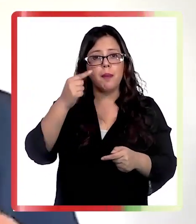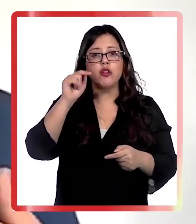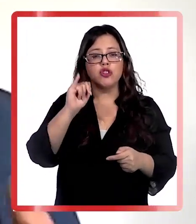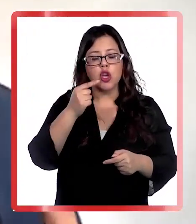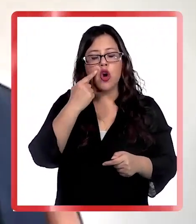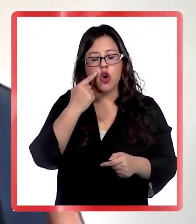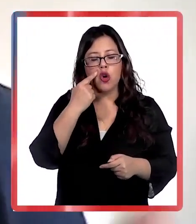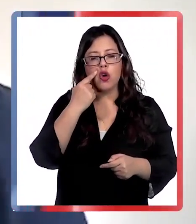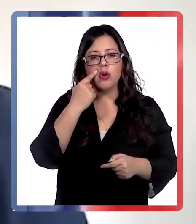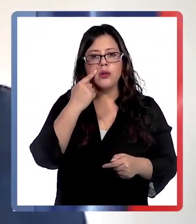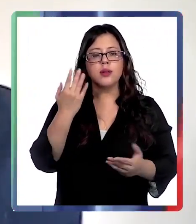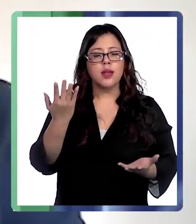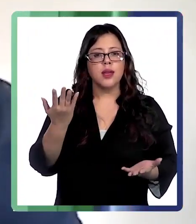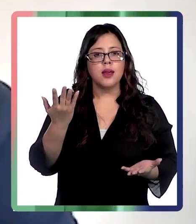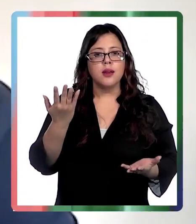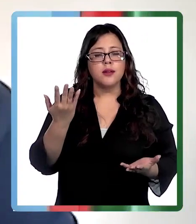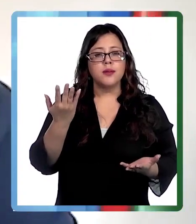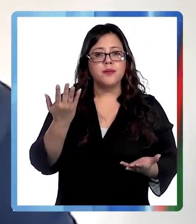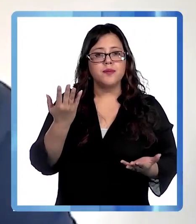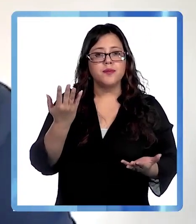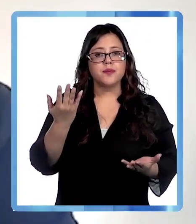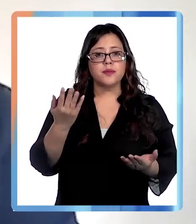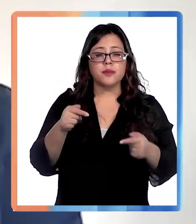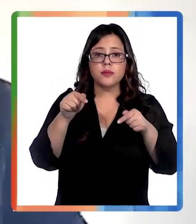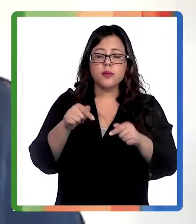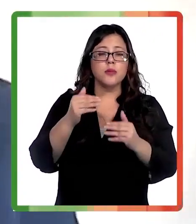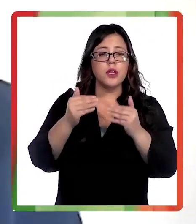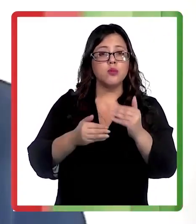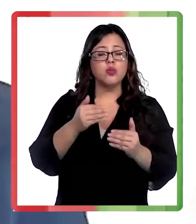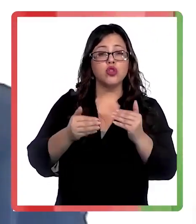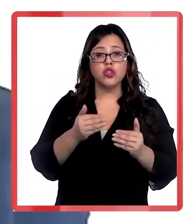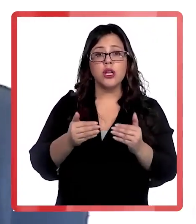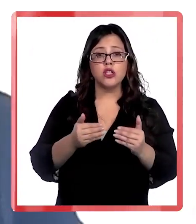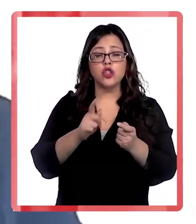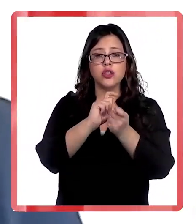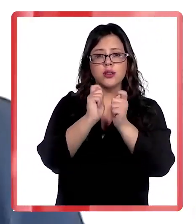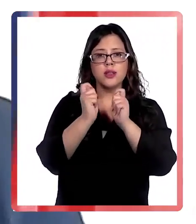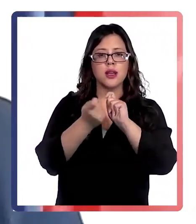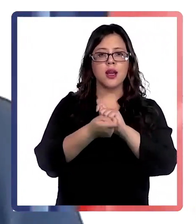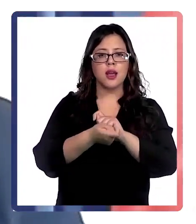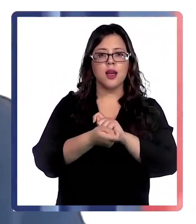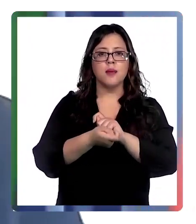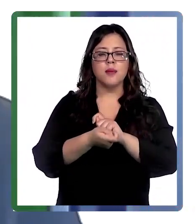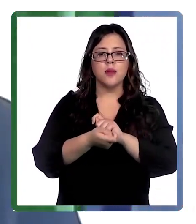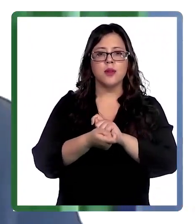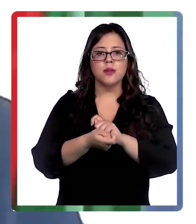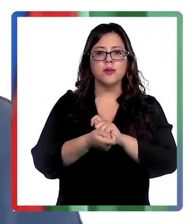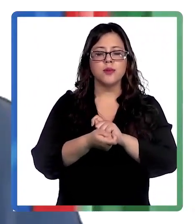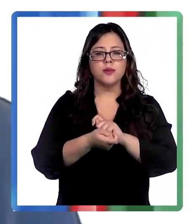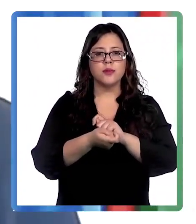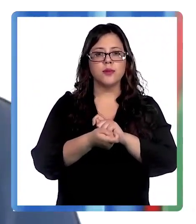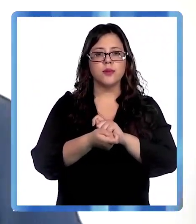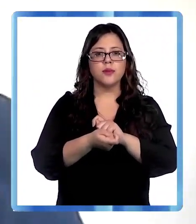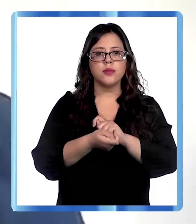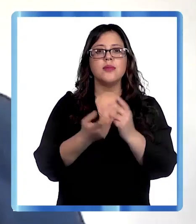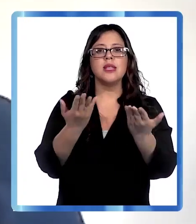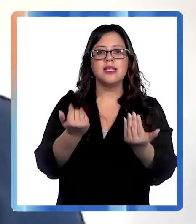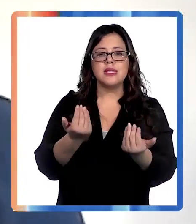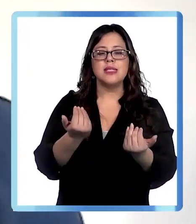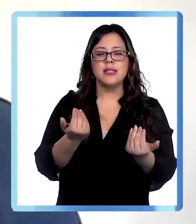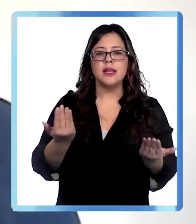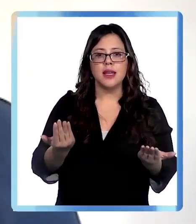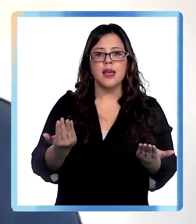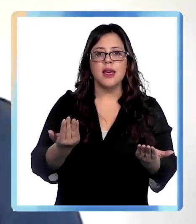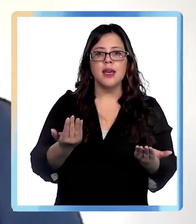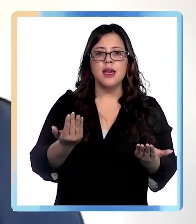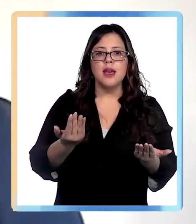embargo, claramente hay que reconocer que este proceso de transición y de instalación efectivamente